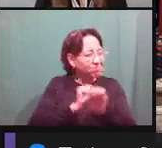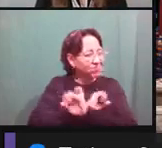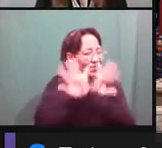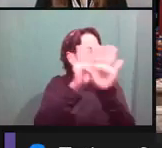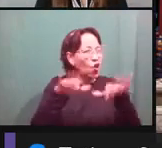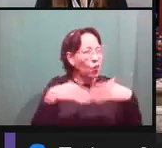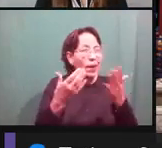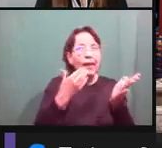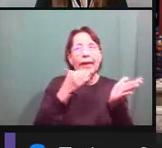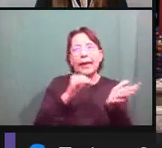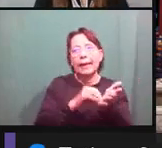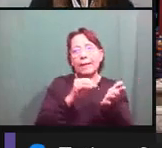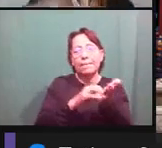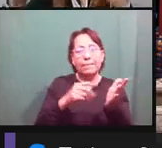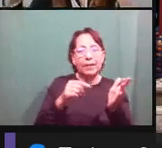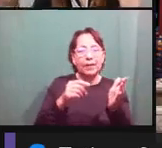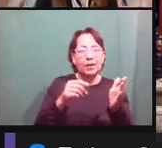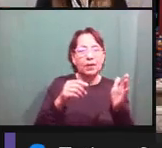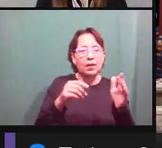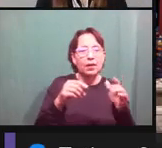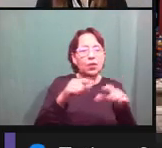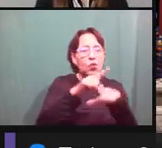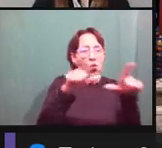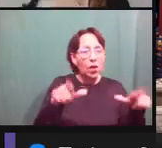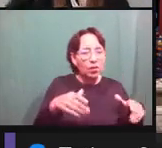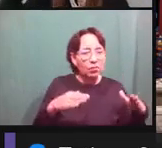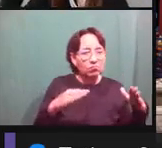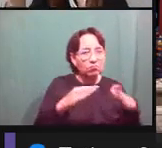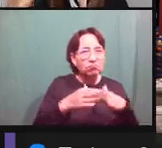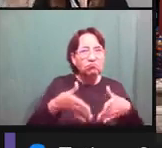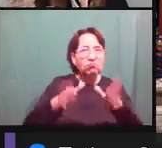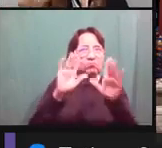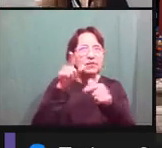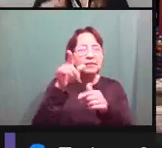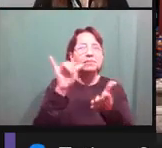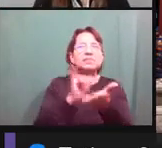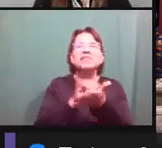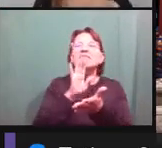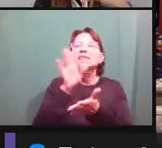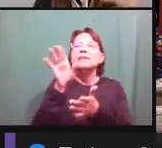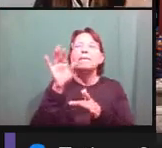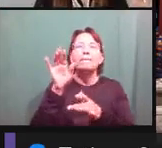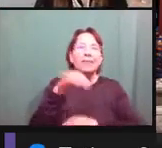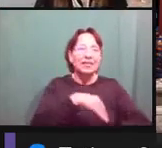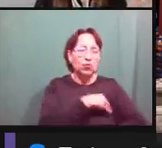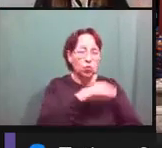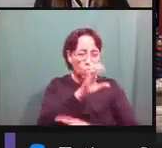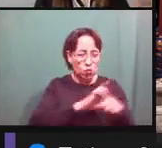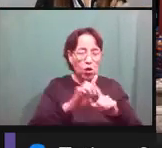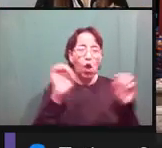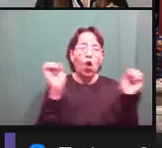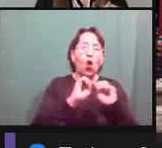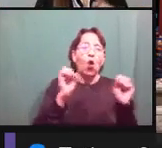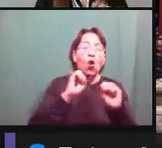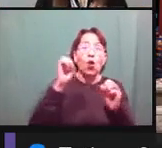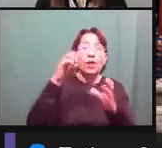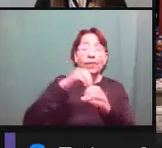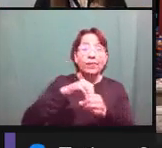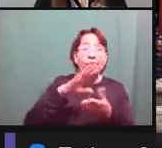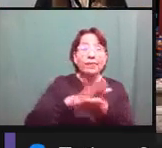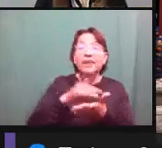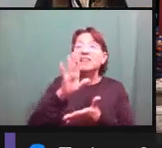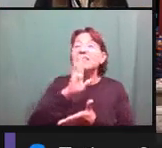si es un bien de interés monumental nacional, entonces es el Ministerio de Cultura, pero si es a nivel distrital, entonces es